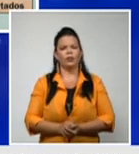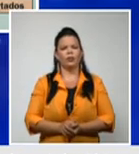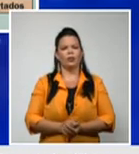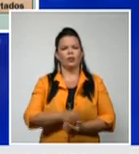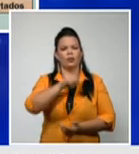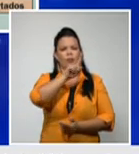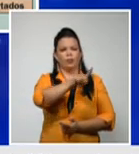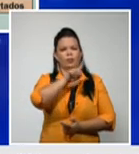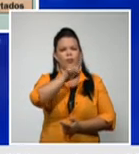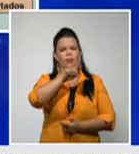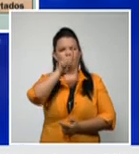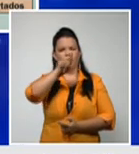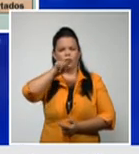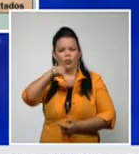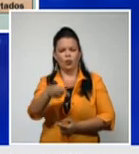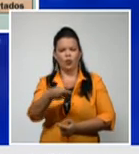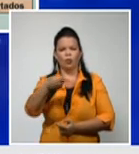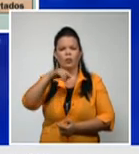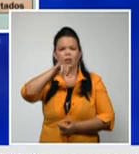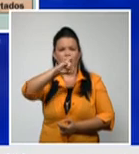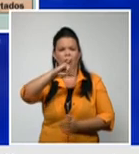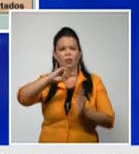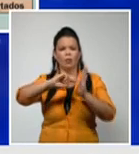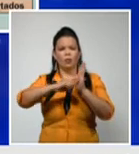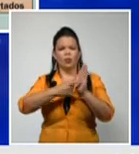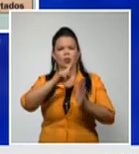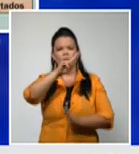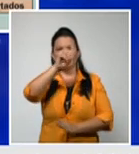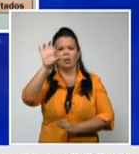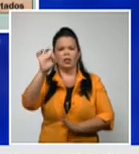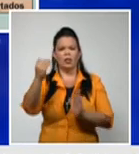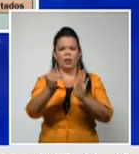111,6 por 100.000 habitantes, pues